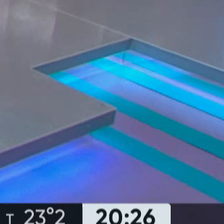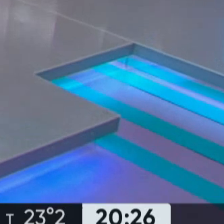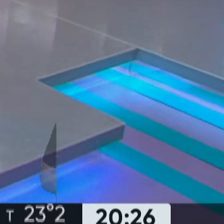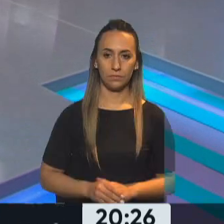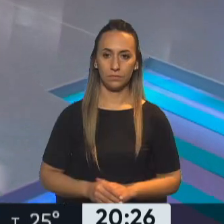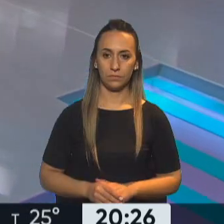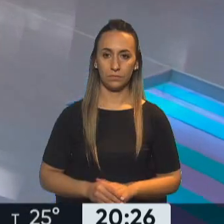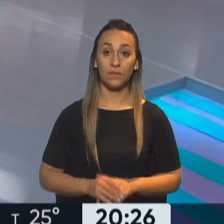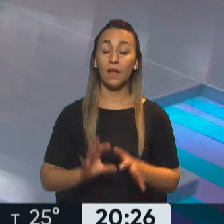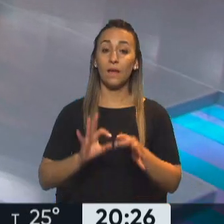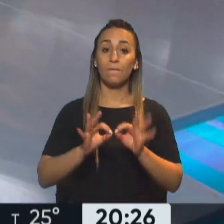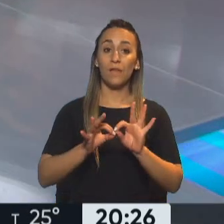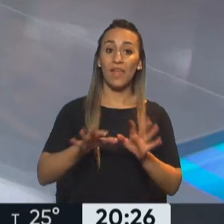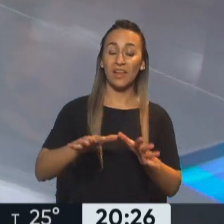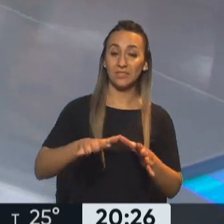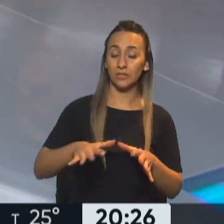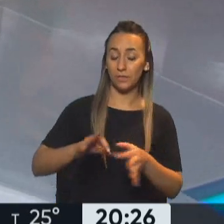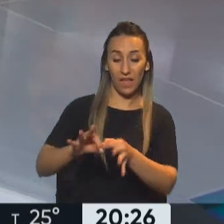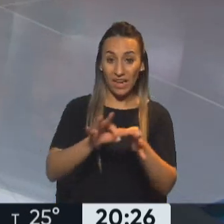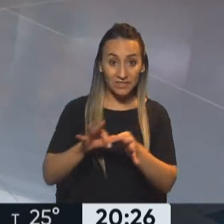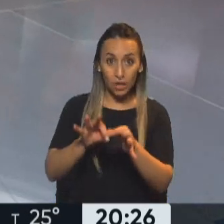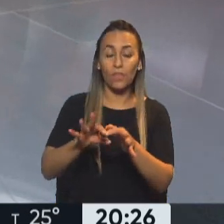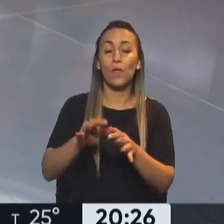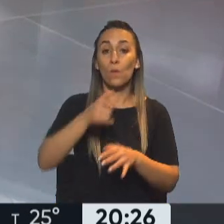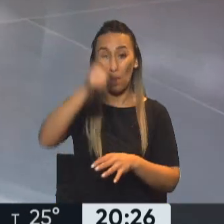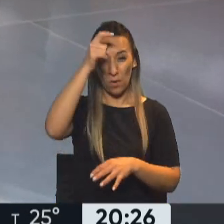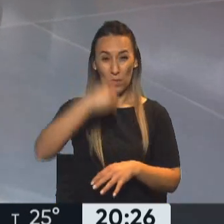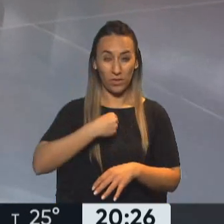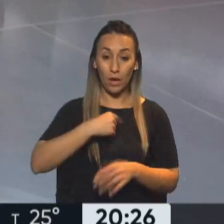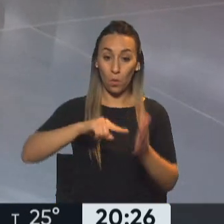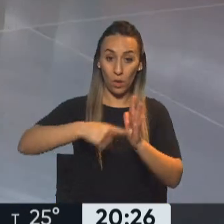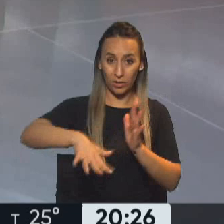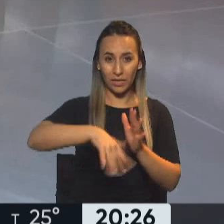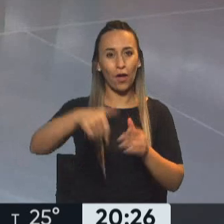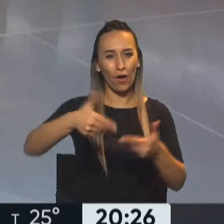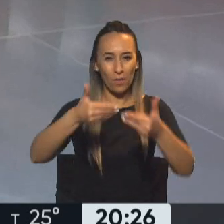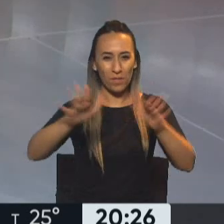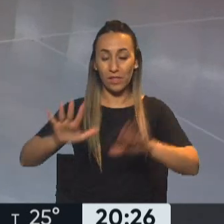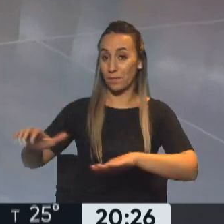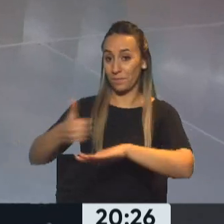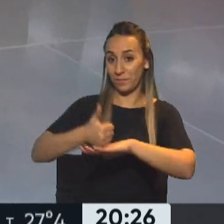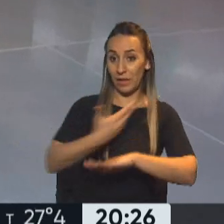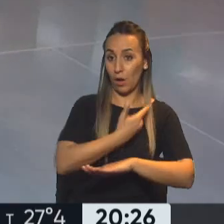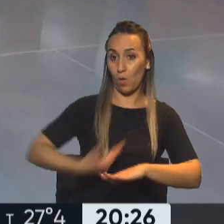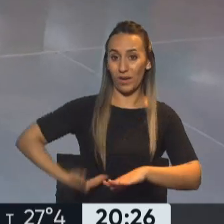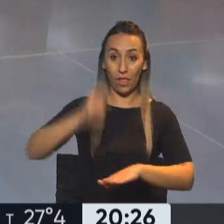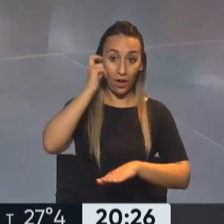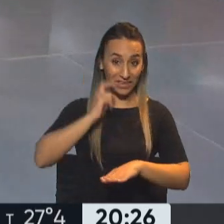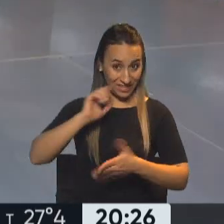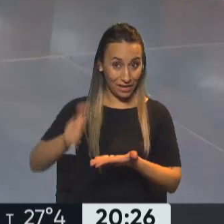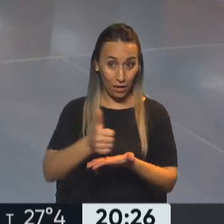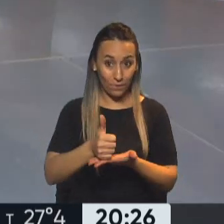La Federación de Bomberos Voluntarios de la provincia de Buenos Aires inauguró hoy, con la presencia del gobernador Axel Kicillof,